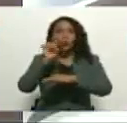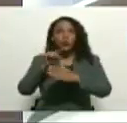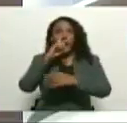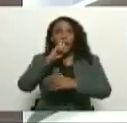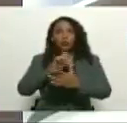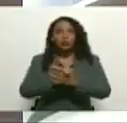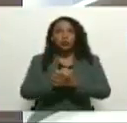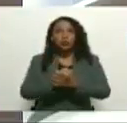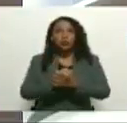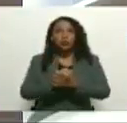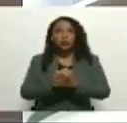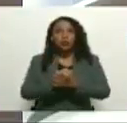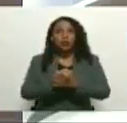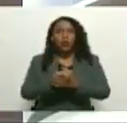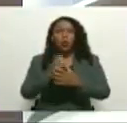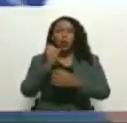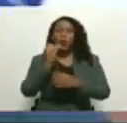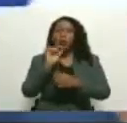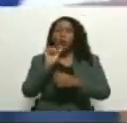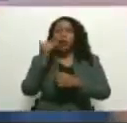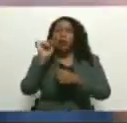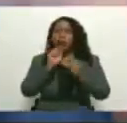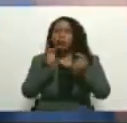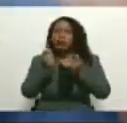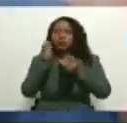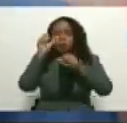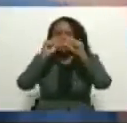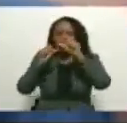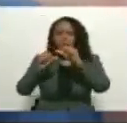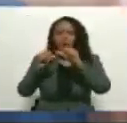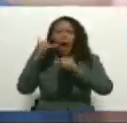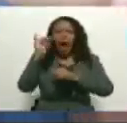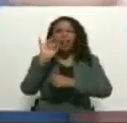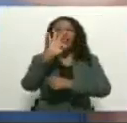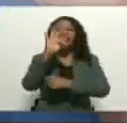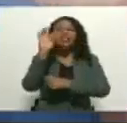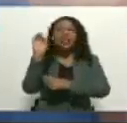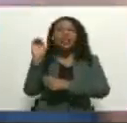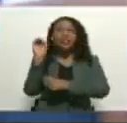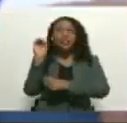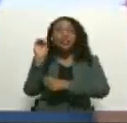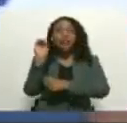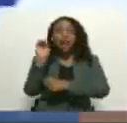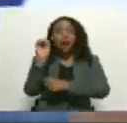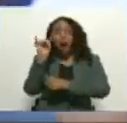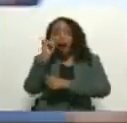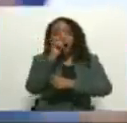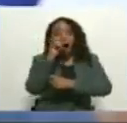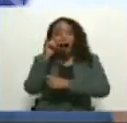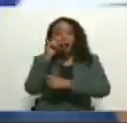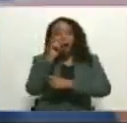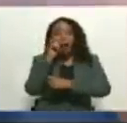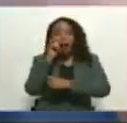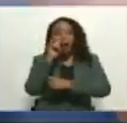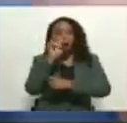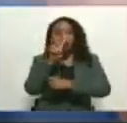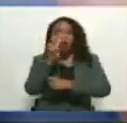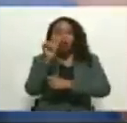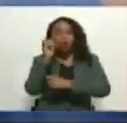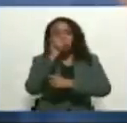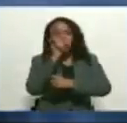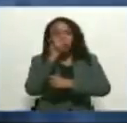de eso de monitoreo? Nosotros actualmente tenemos 30 puntos de cámara trampa, 30 estaciones, algunas. ¿Dónde? Con dos cámaras. En